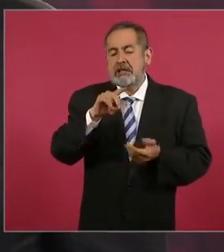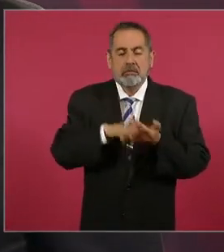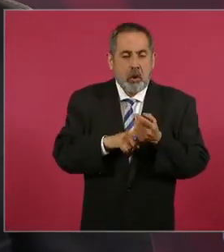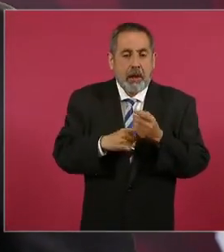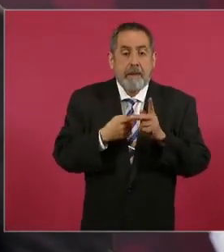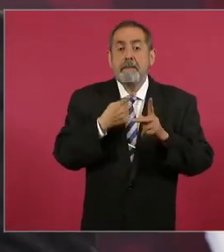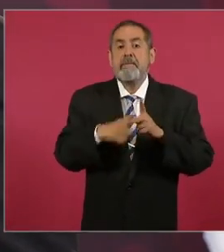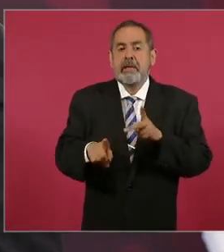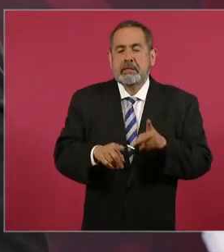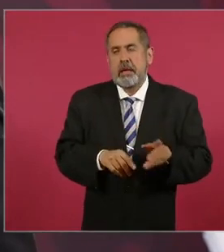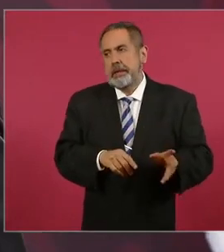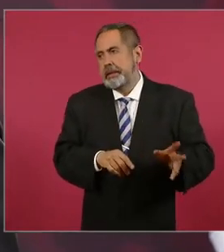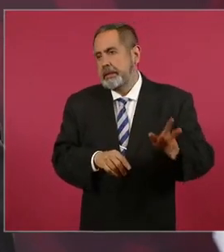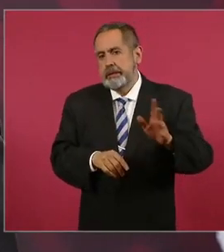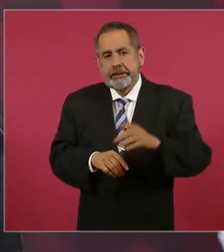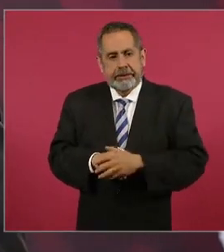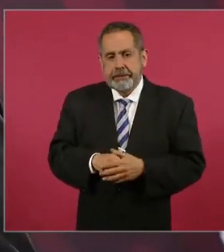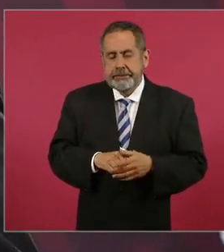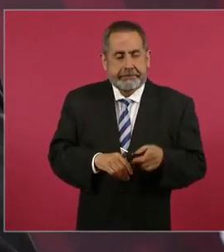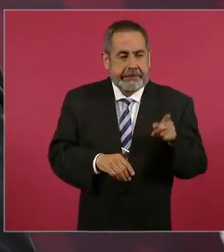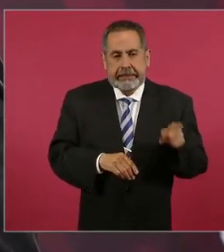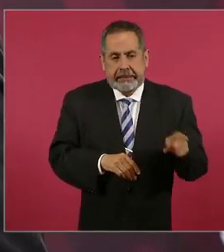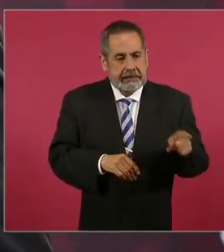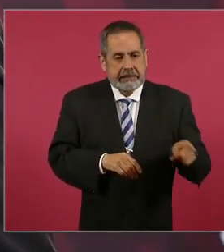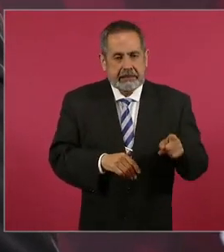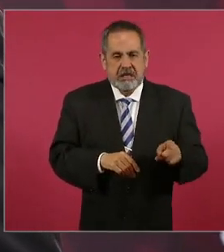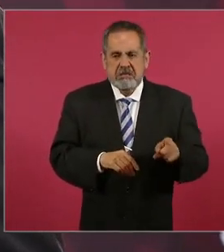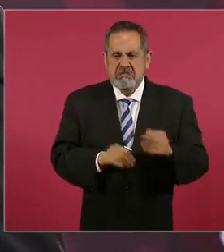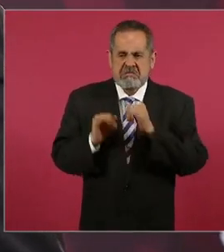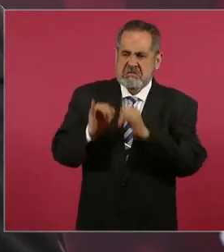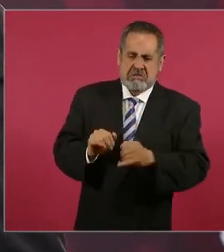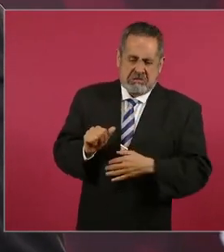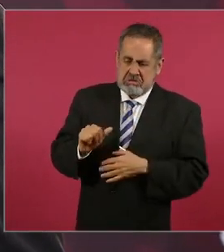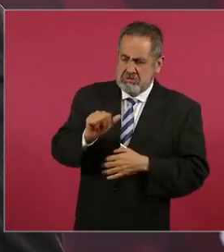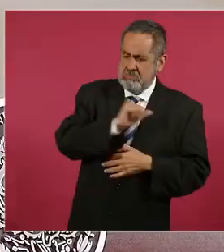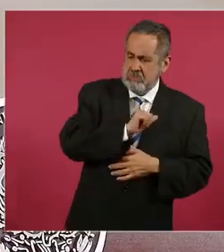este sistema individualista